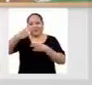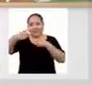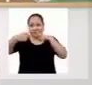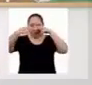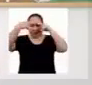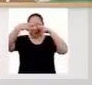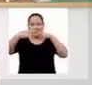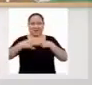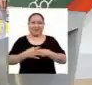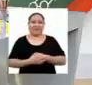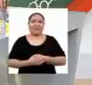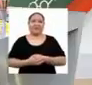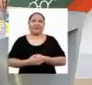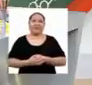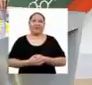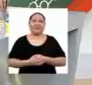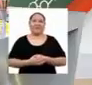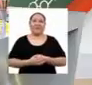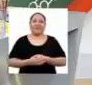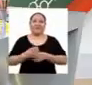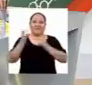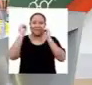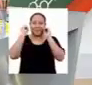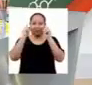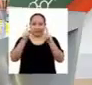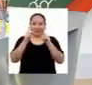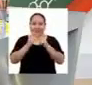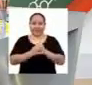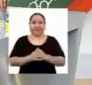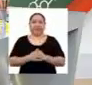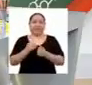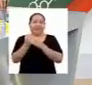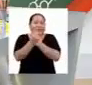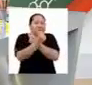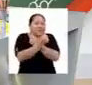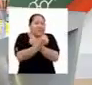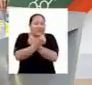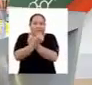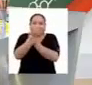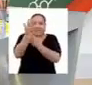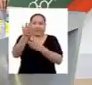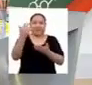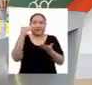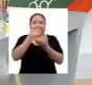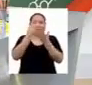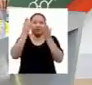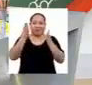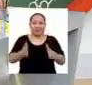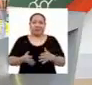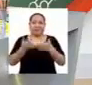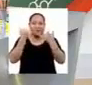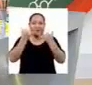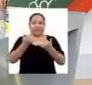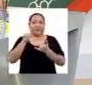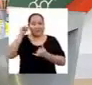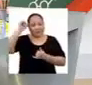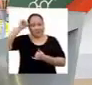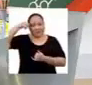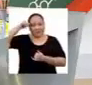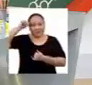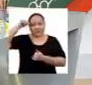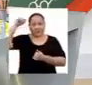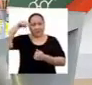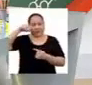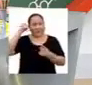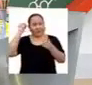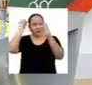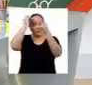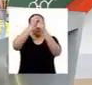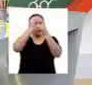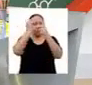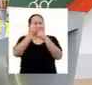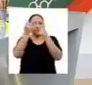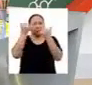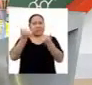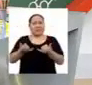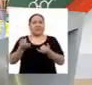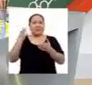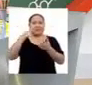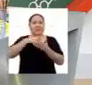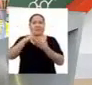próxima. Muy bien. Queridas y queridos estudiantes, ahora recordemos el propósito del